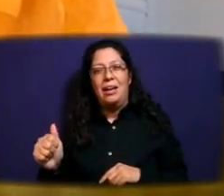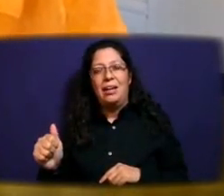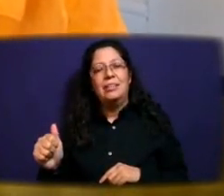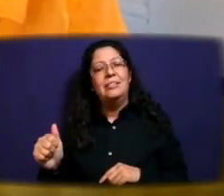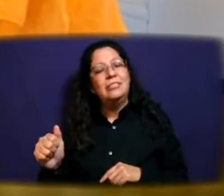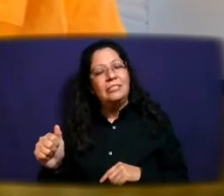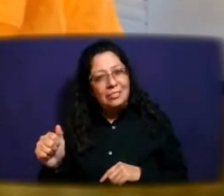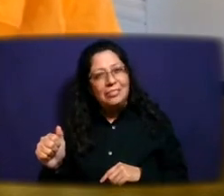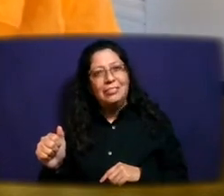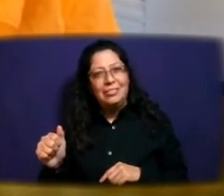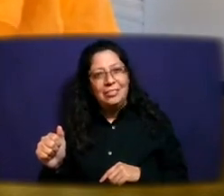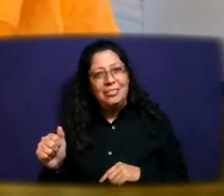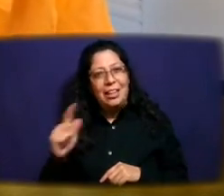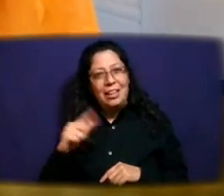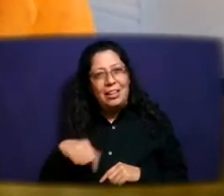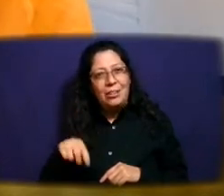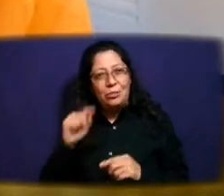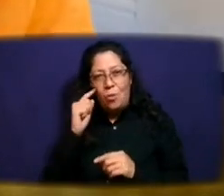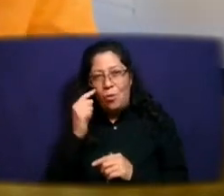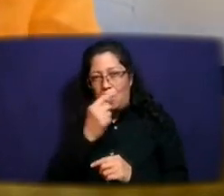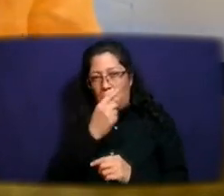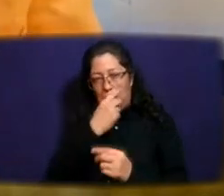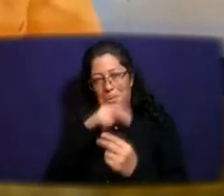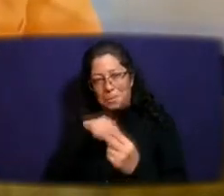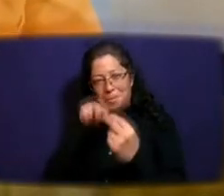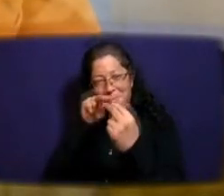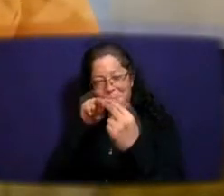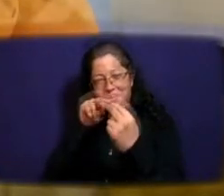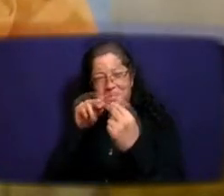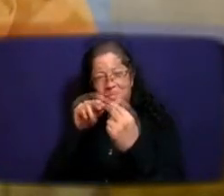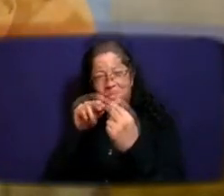En los ojos de Meme